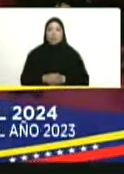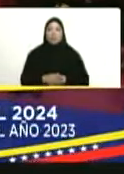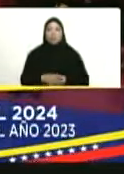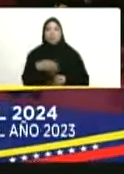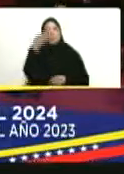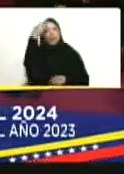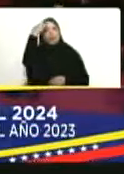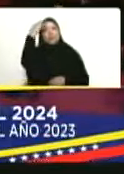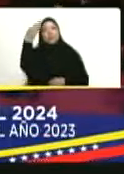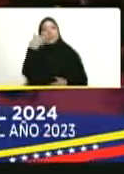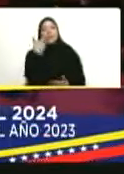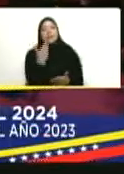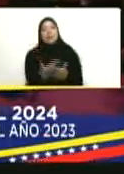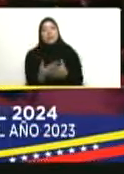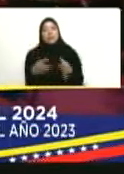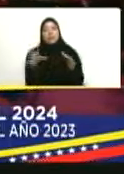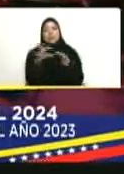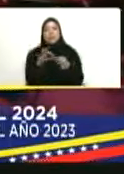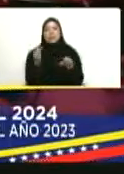Saludo de manera muy